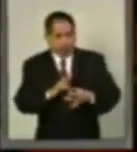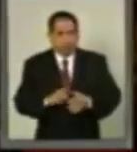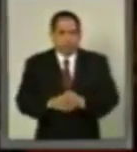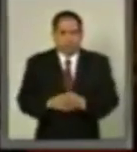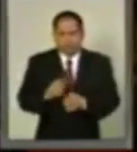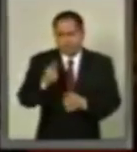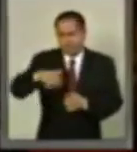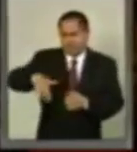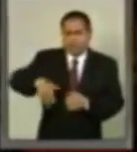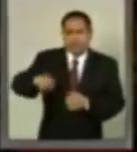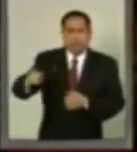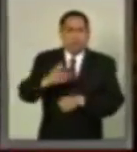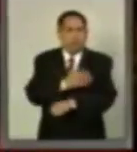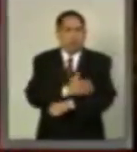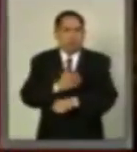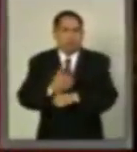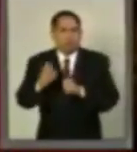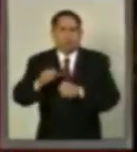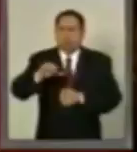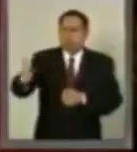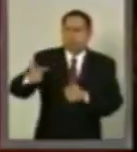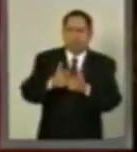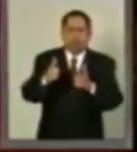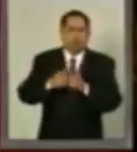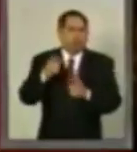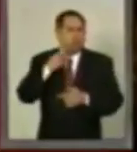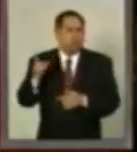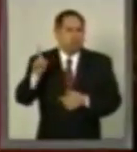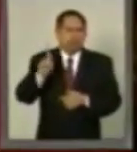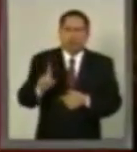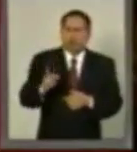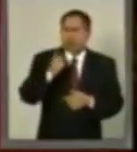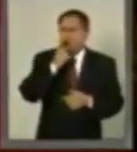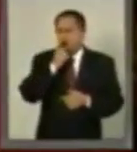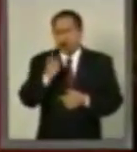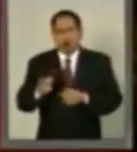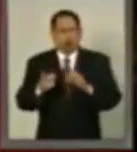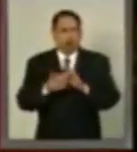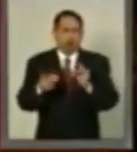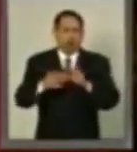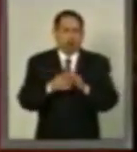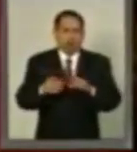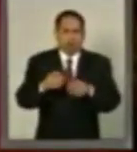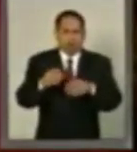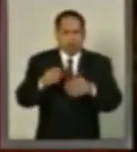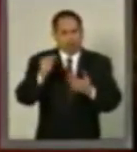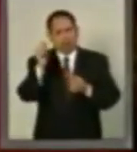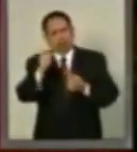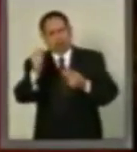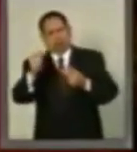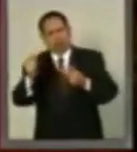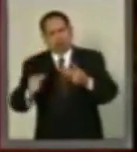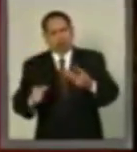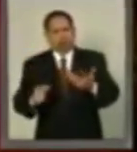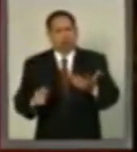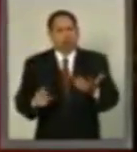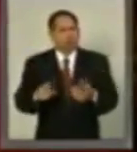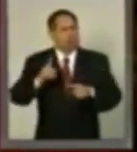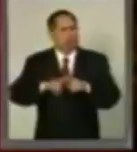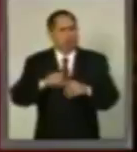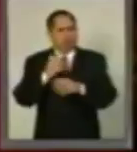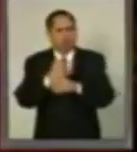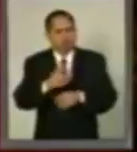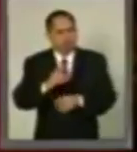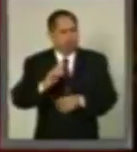unos momentos un compañero de otro partido mencionaba, enunciaba algunas frases de